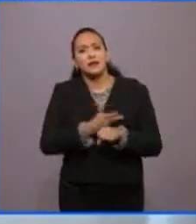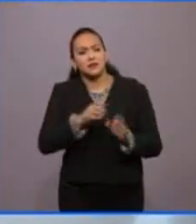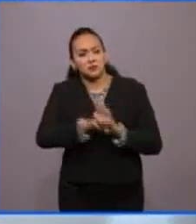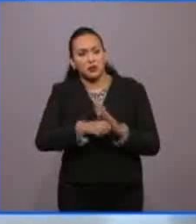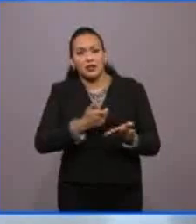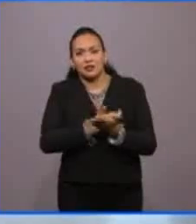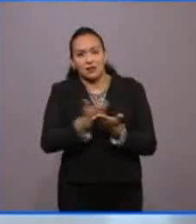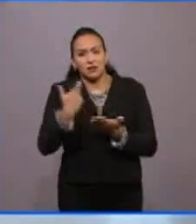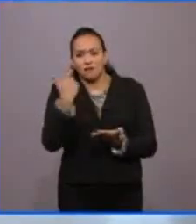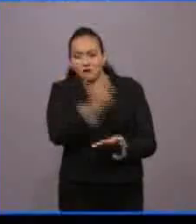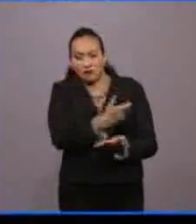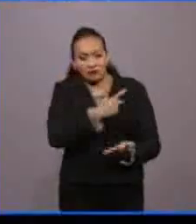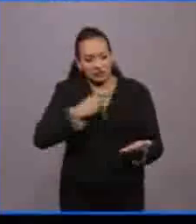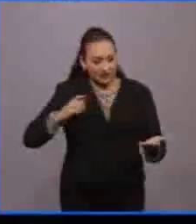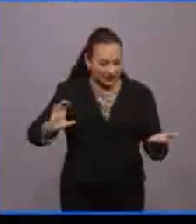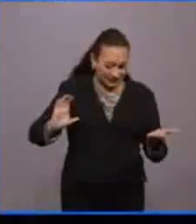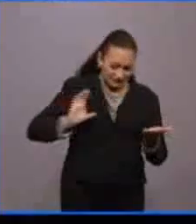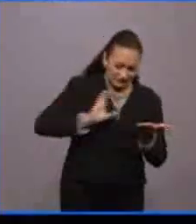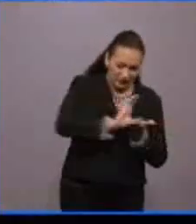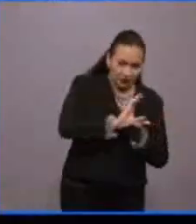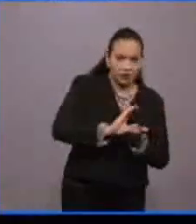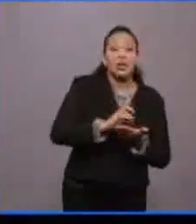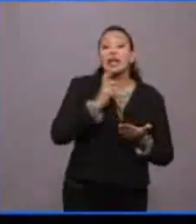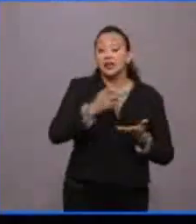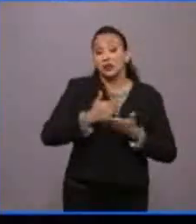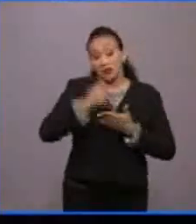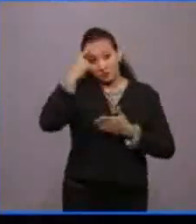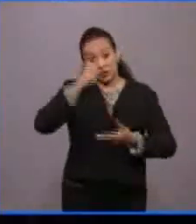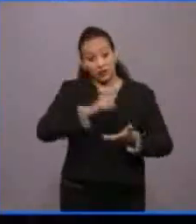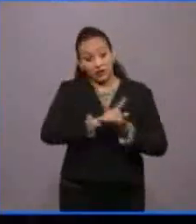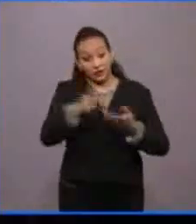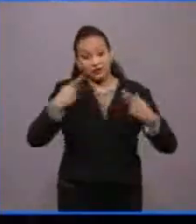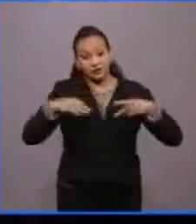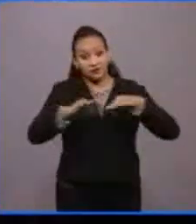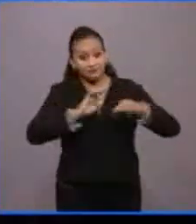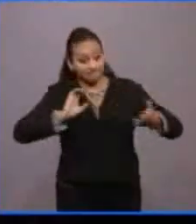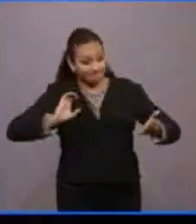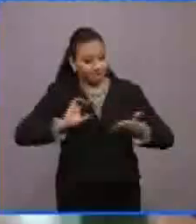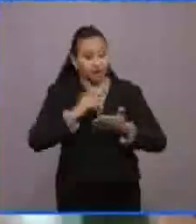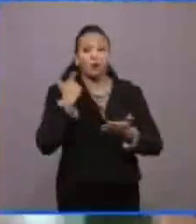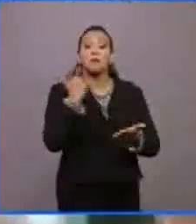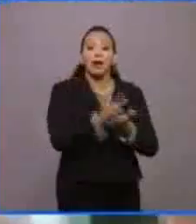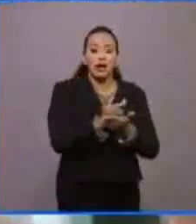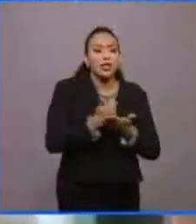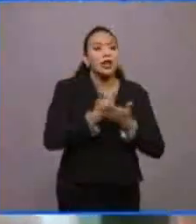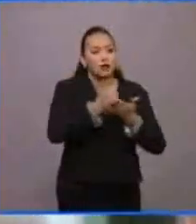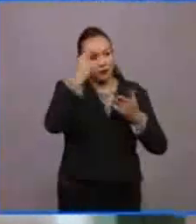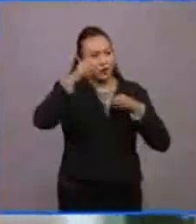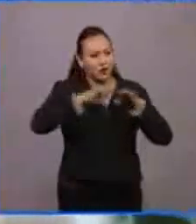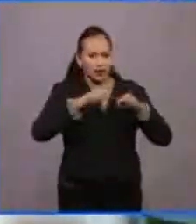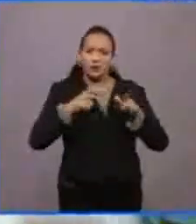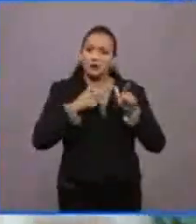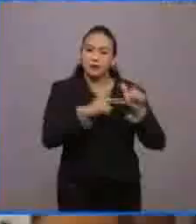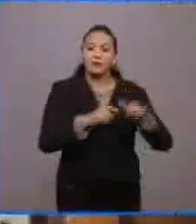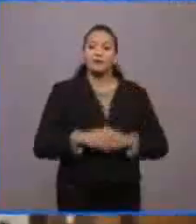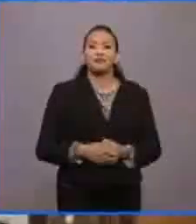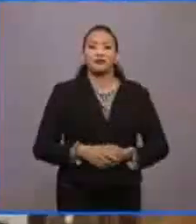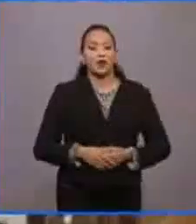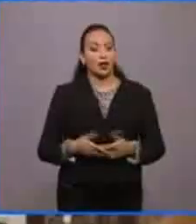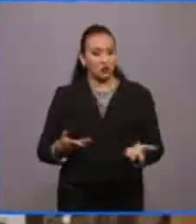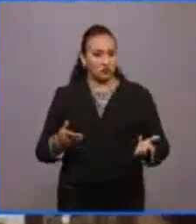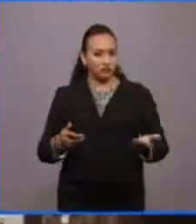caídos, logrando la efectiva protección de los derechos de los trabajadores y la conservación de las fuentes de empleo. Los intereses tienen